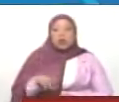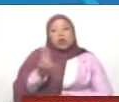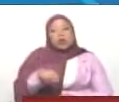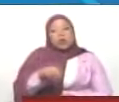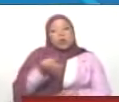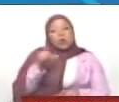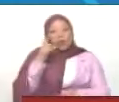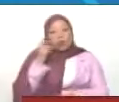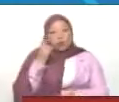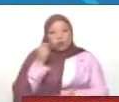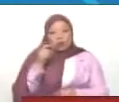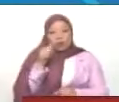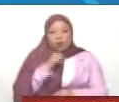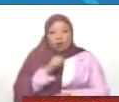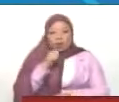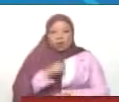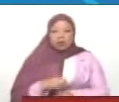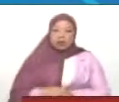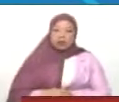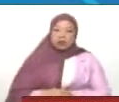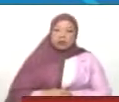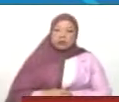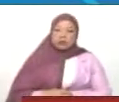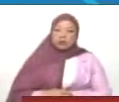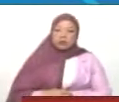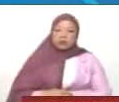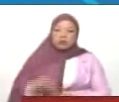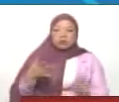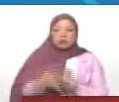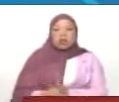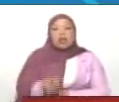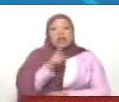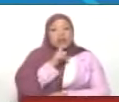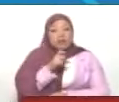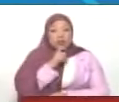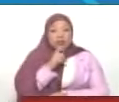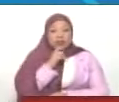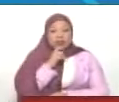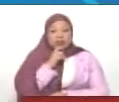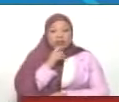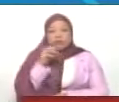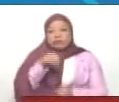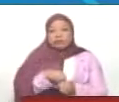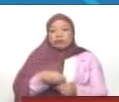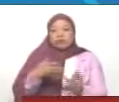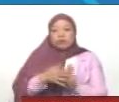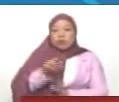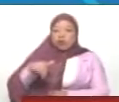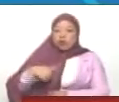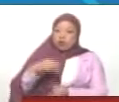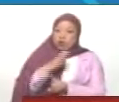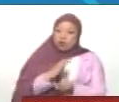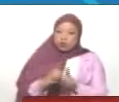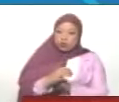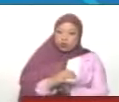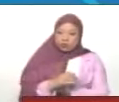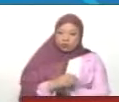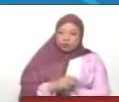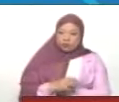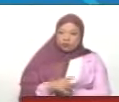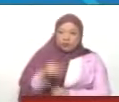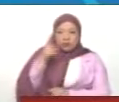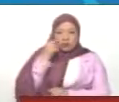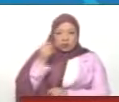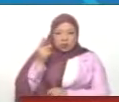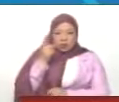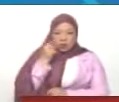Si algún sector ha resistido en unas condiciones difíciles, es el sector de nuestra cultura, la cultura de la